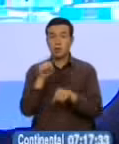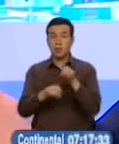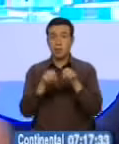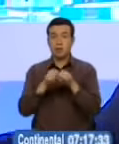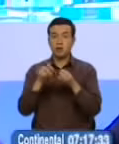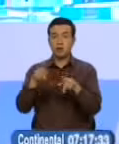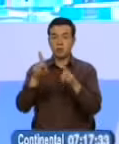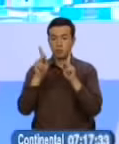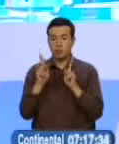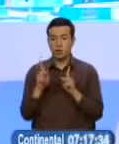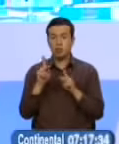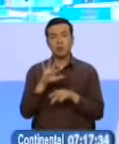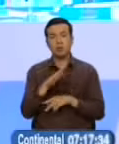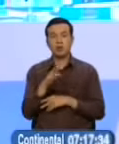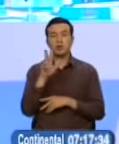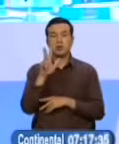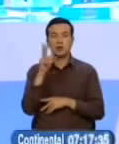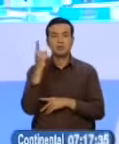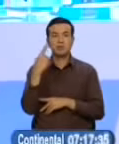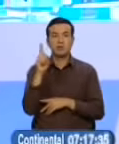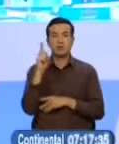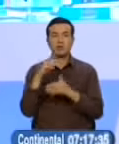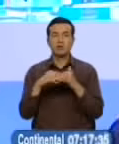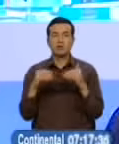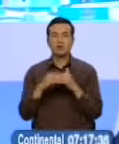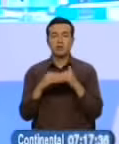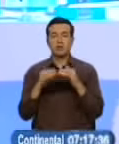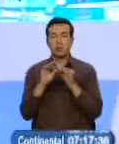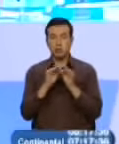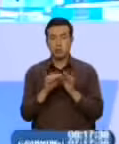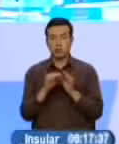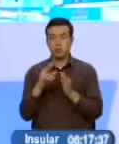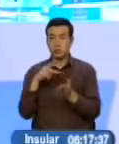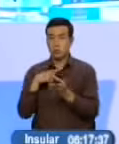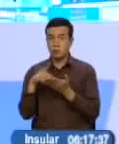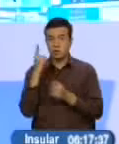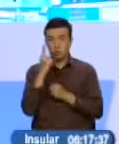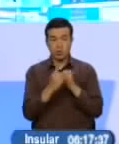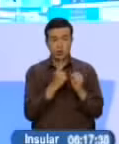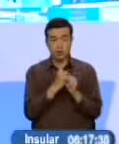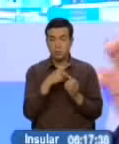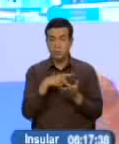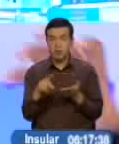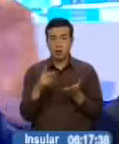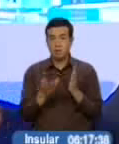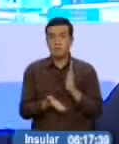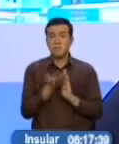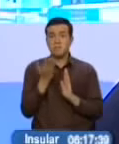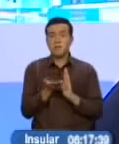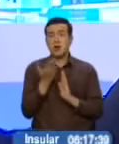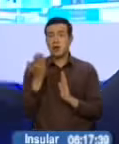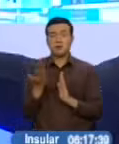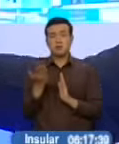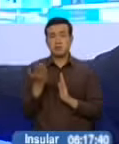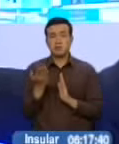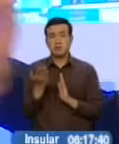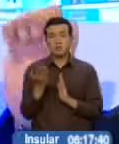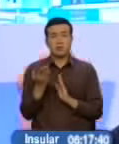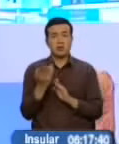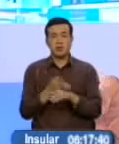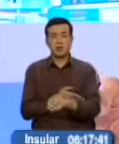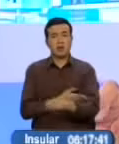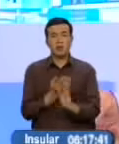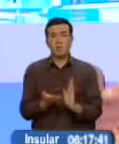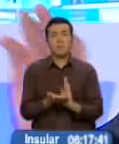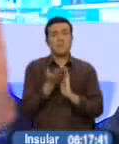del puente equivale a alrededor de 3 millones de dólares. Es decir, lo que pagó en este año nada más es mayor al daño en el peor